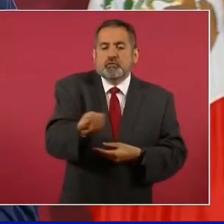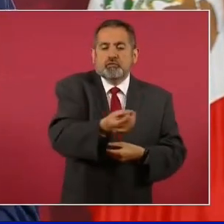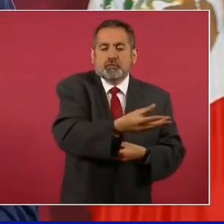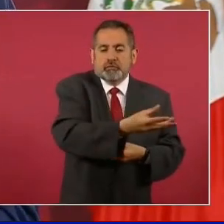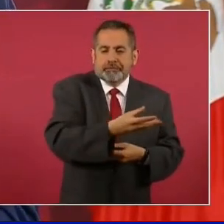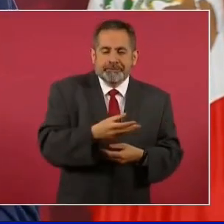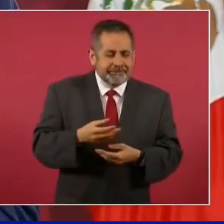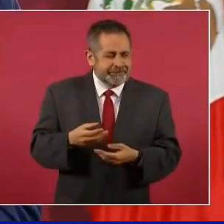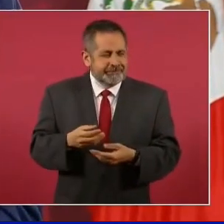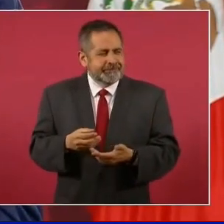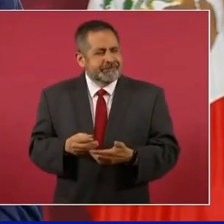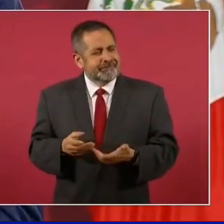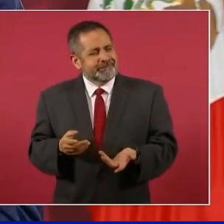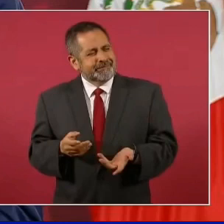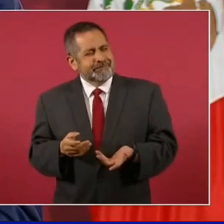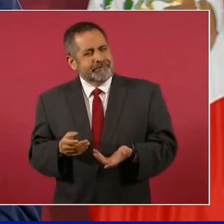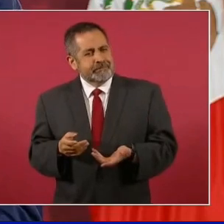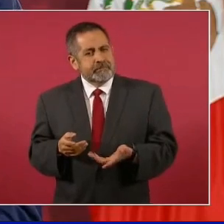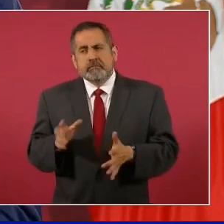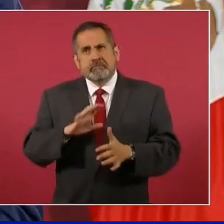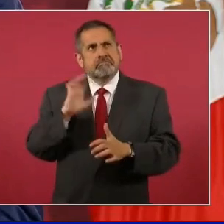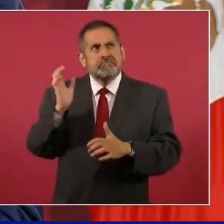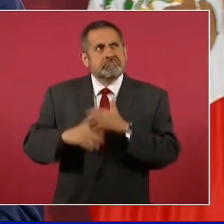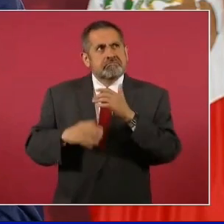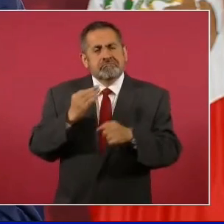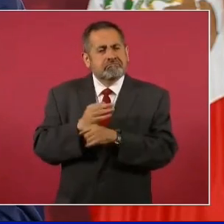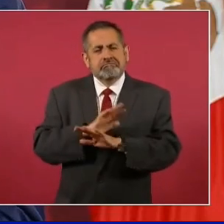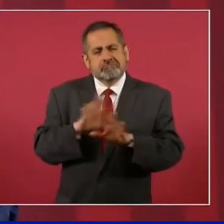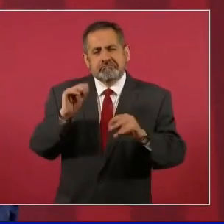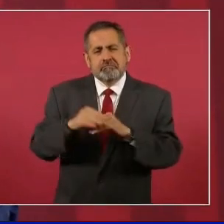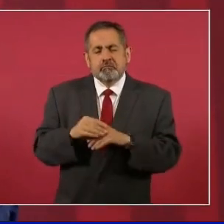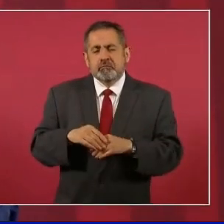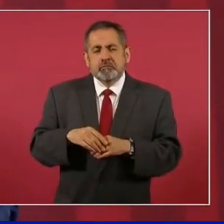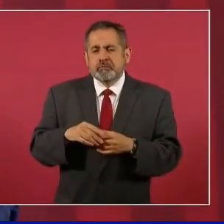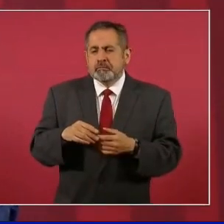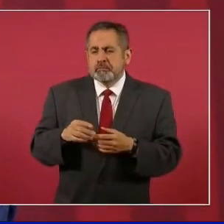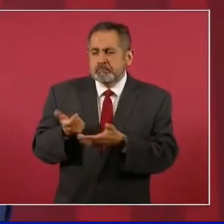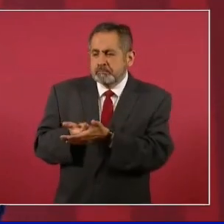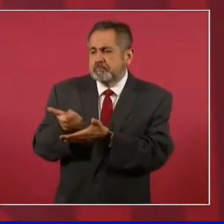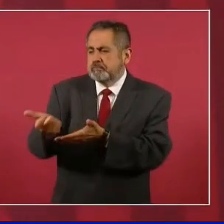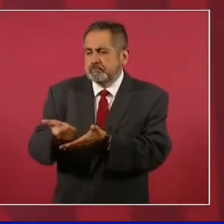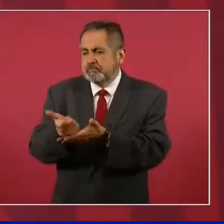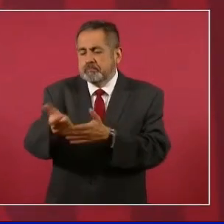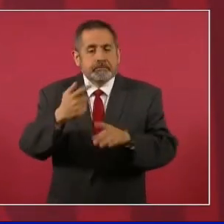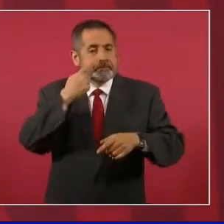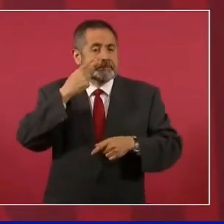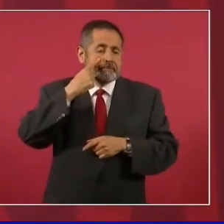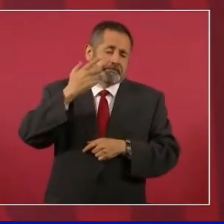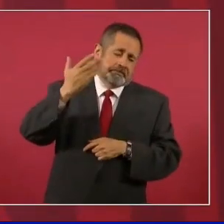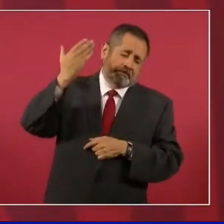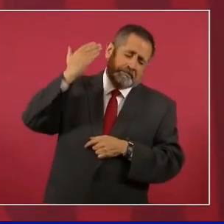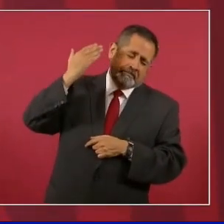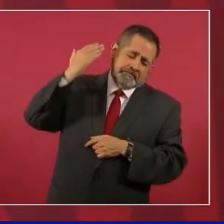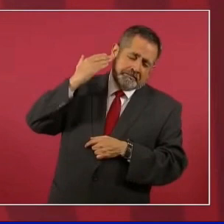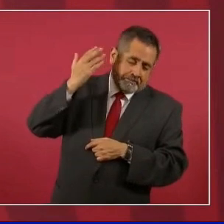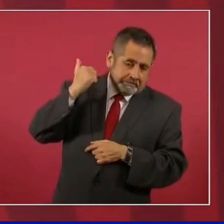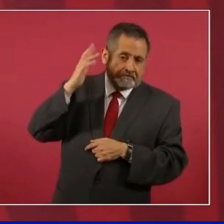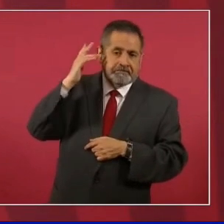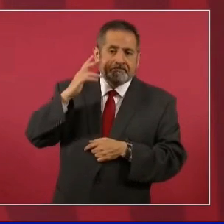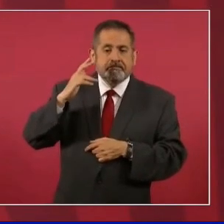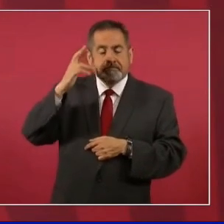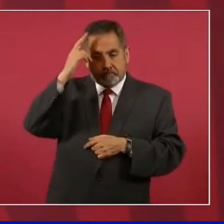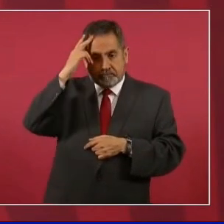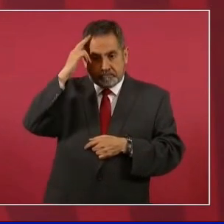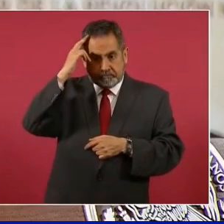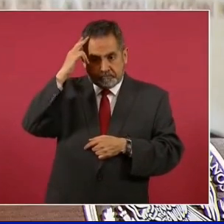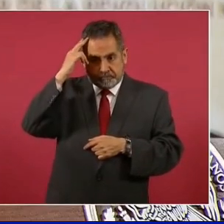que eso también se está acabando y es importantísimo. Cuando Porfirio Díaz aparecía un